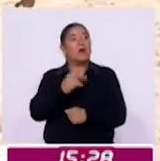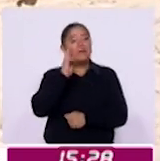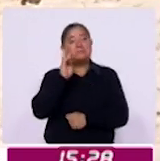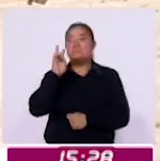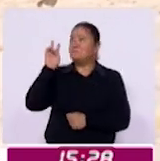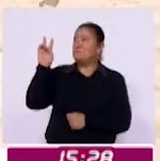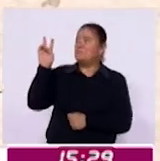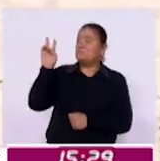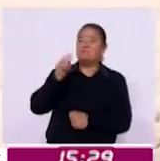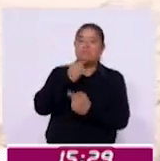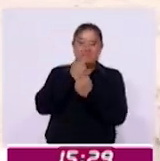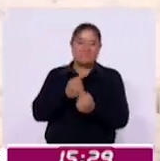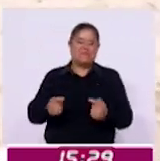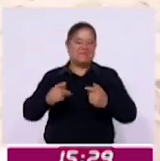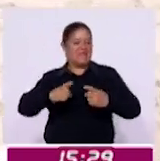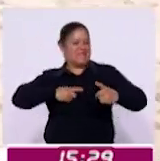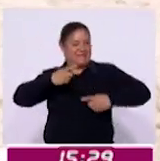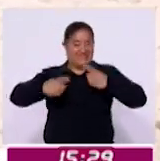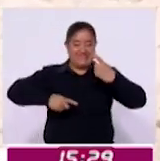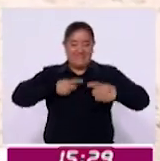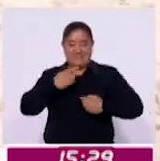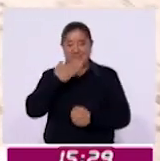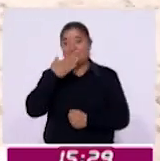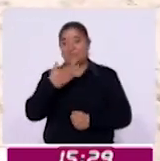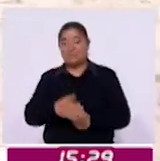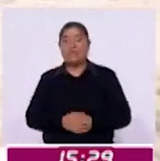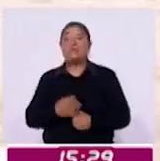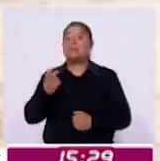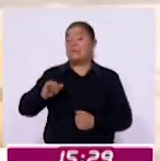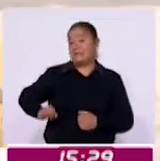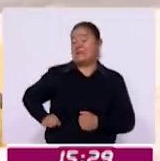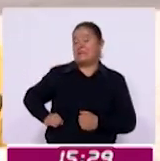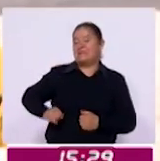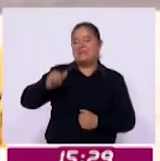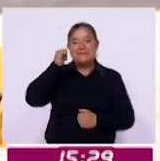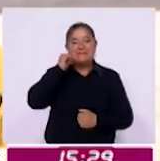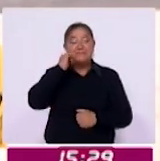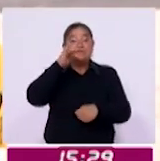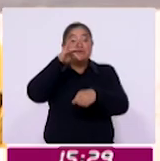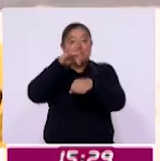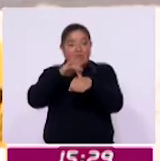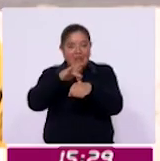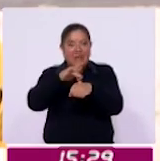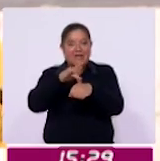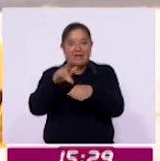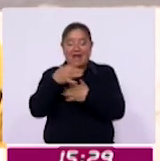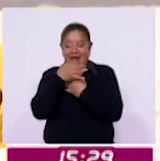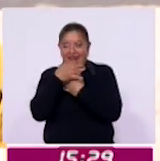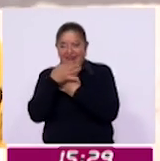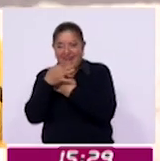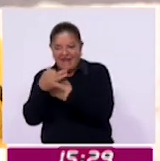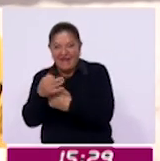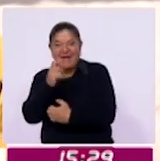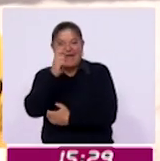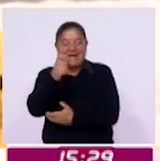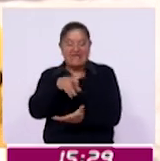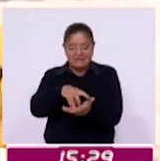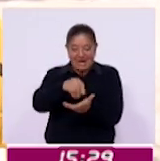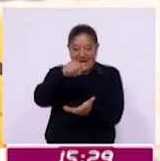infantes divertirse de mejor manera y sobre todo ese interés que tienen siempre de tocar lo que llama mucho la atención, como es